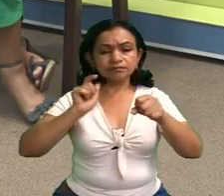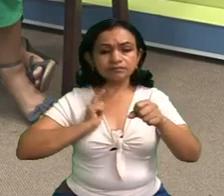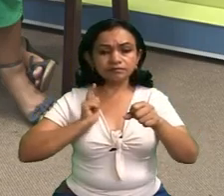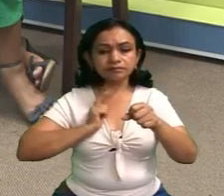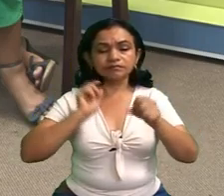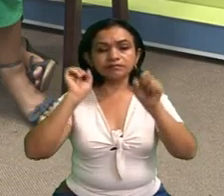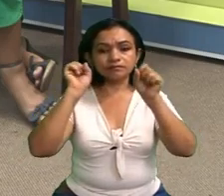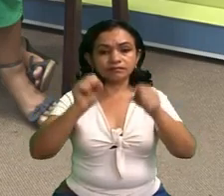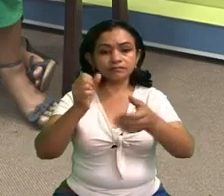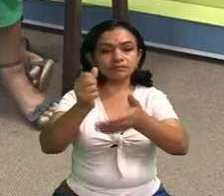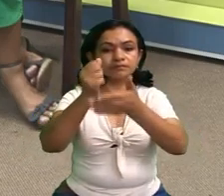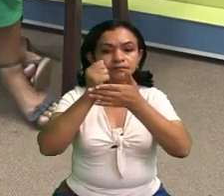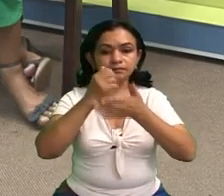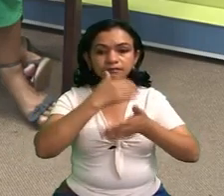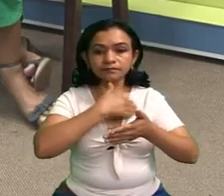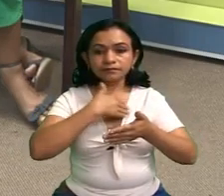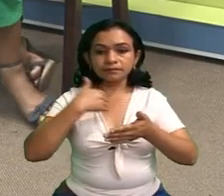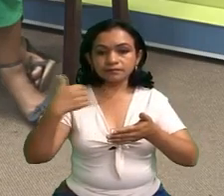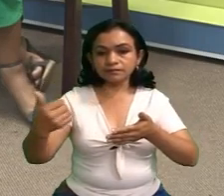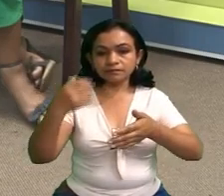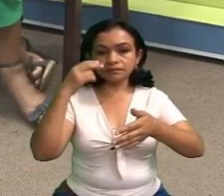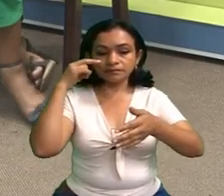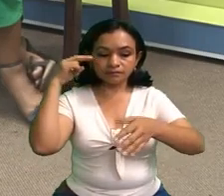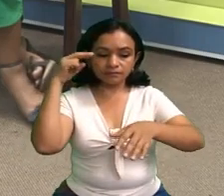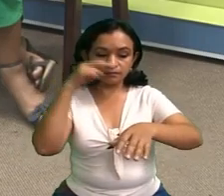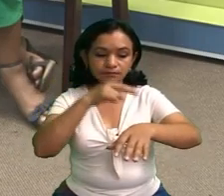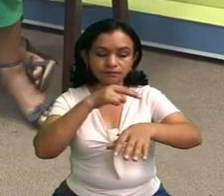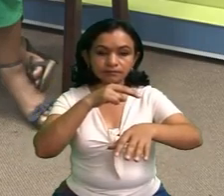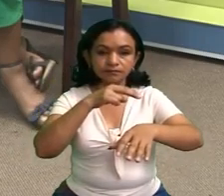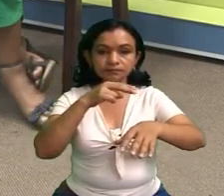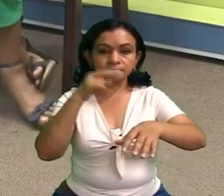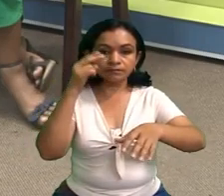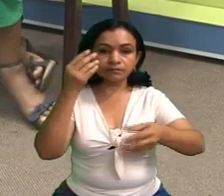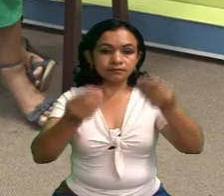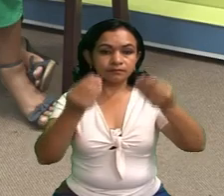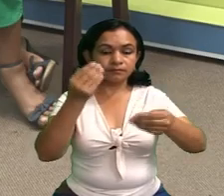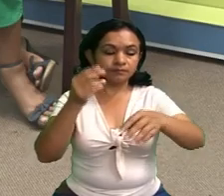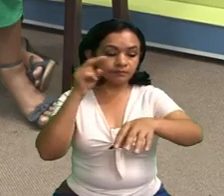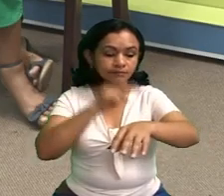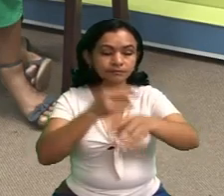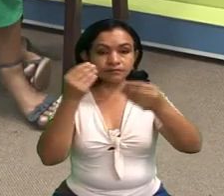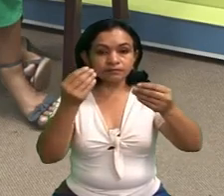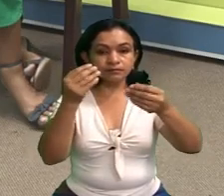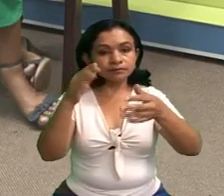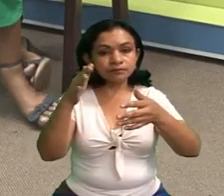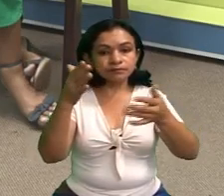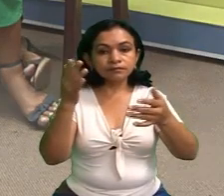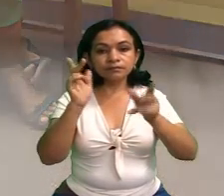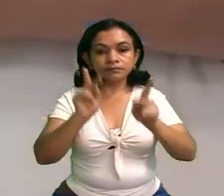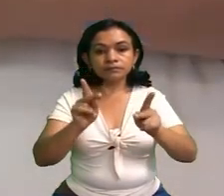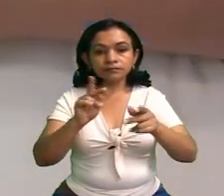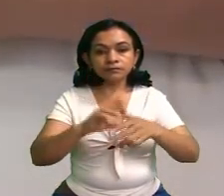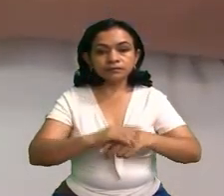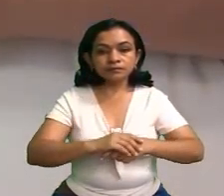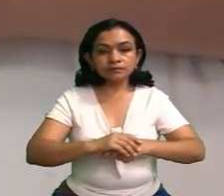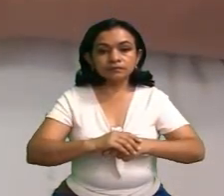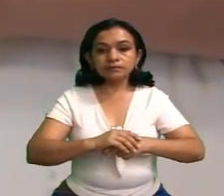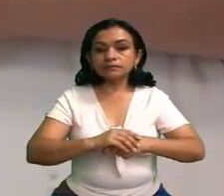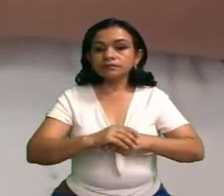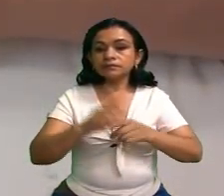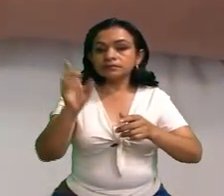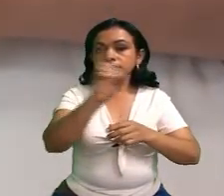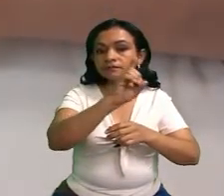les puede servir para mejorar la apariencia, depende del grado de celulitis que del paciente presente. Ahora, las